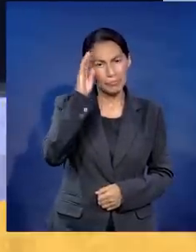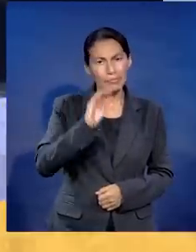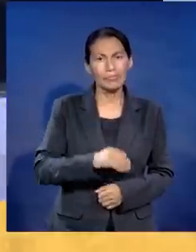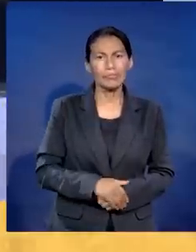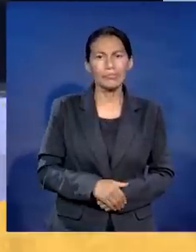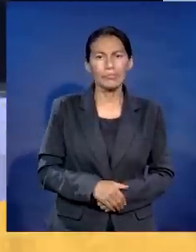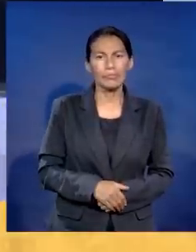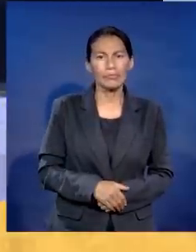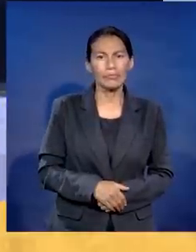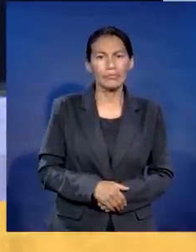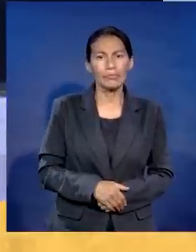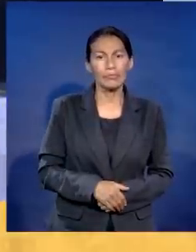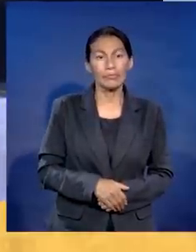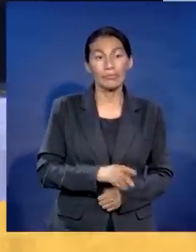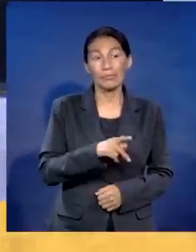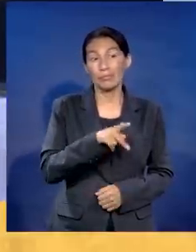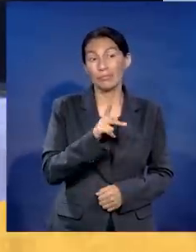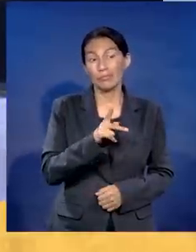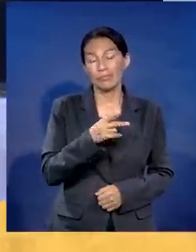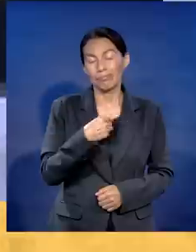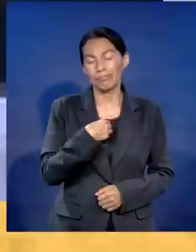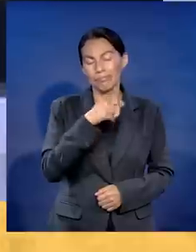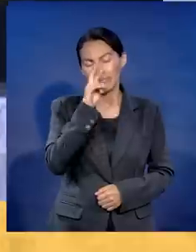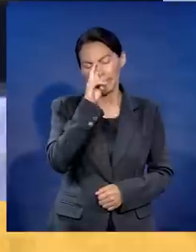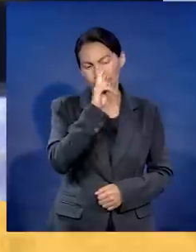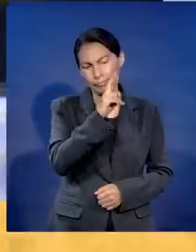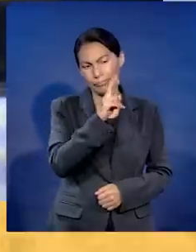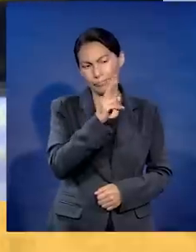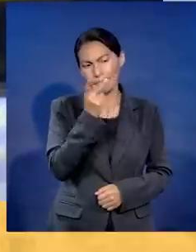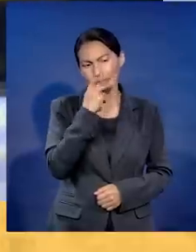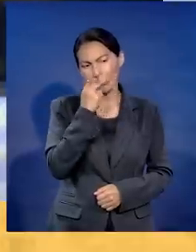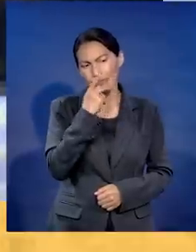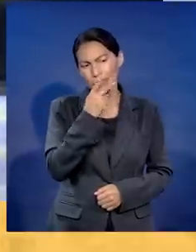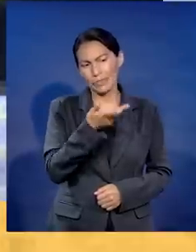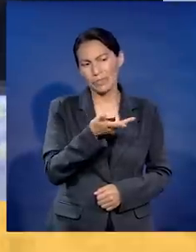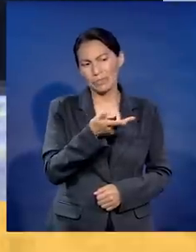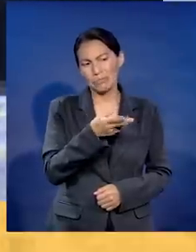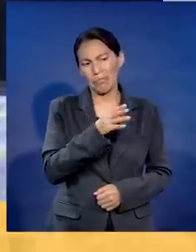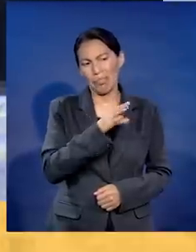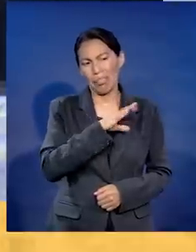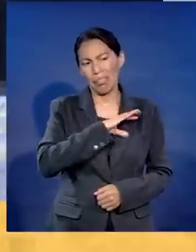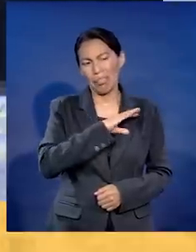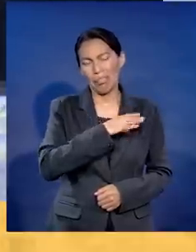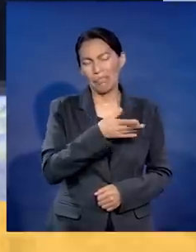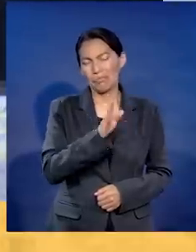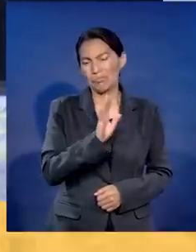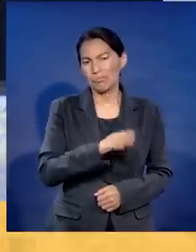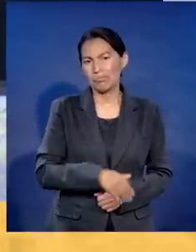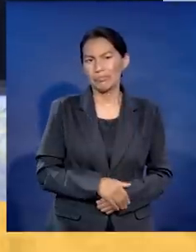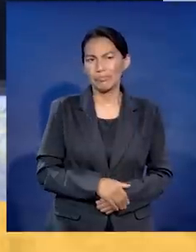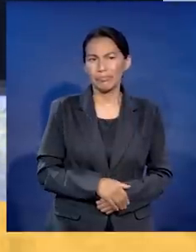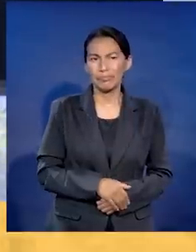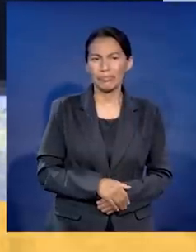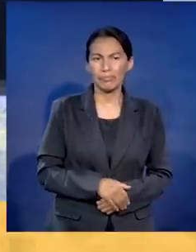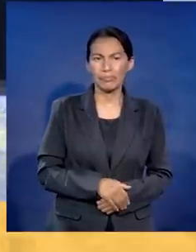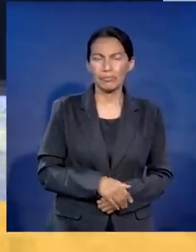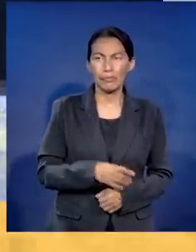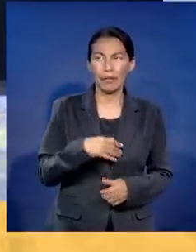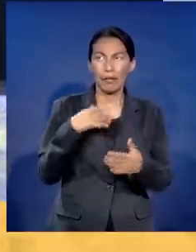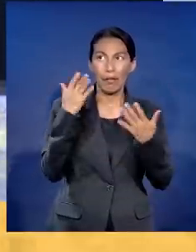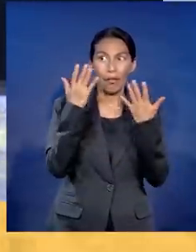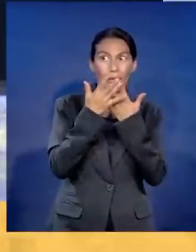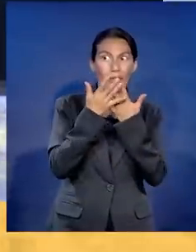Lo de las flores, lo voy a pensar. Pero la verdad, le tengo que decir con respeto, se me hace usted un pastor muy